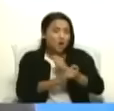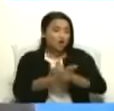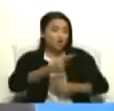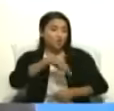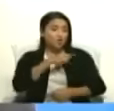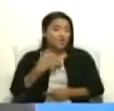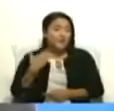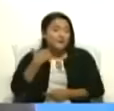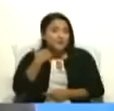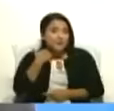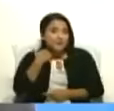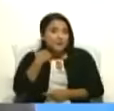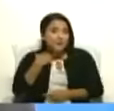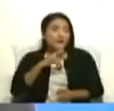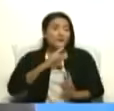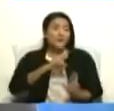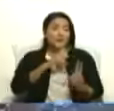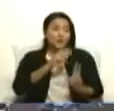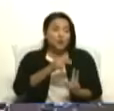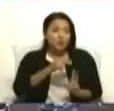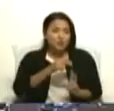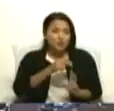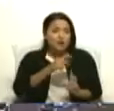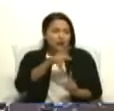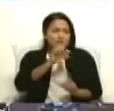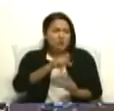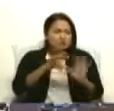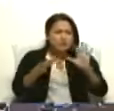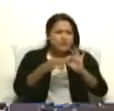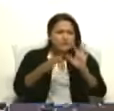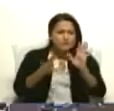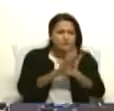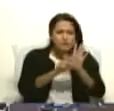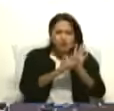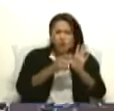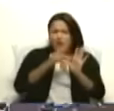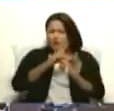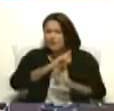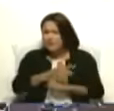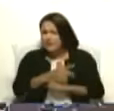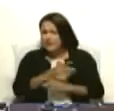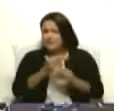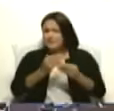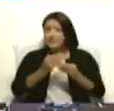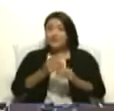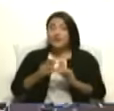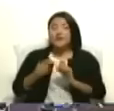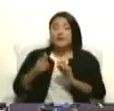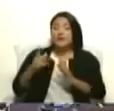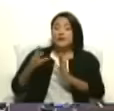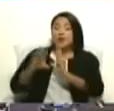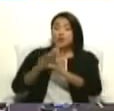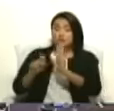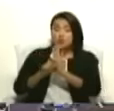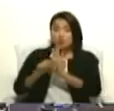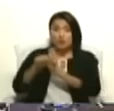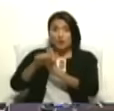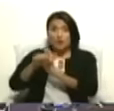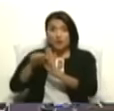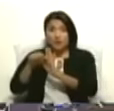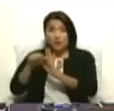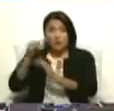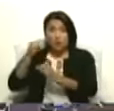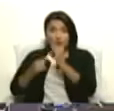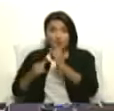la Constitución usted revisa la constitución en la última página y dice incluye la enmienda de El